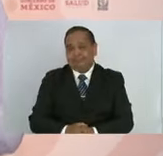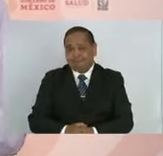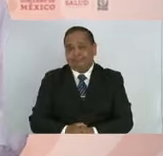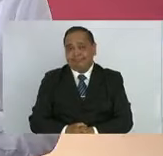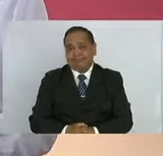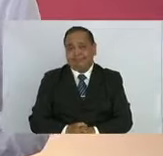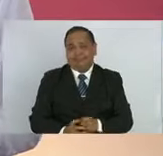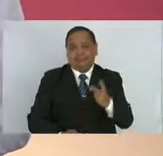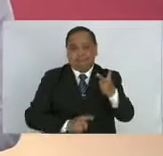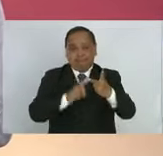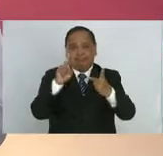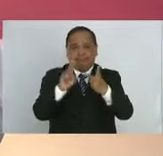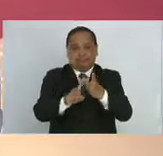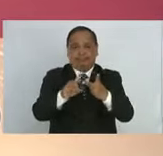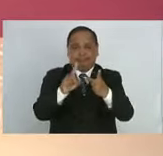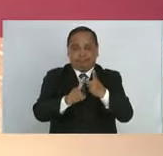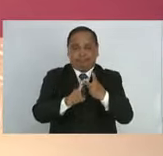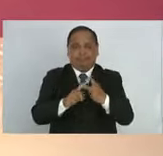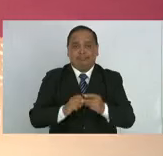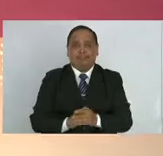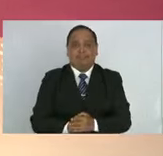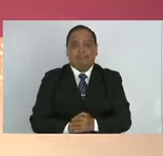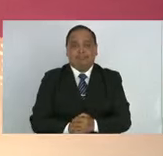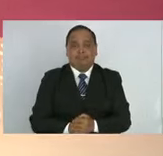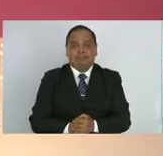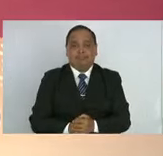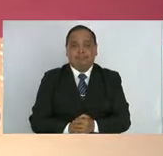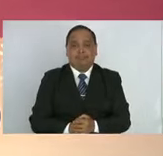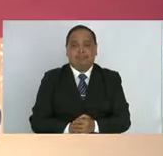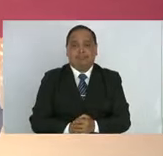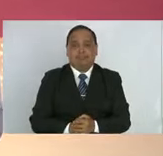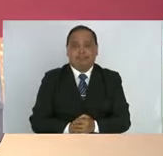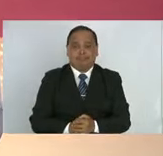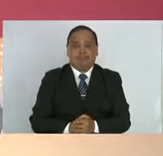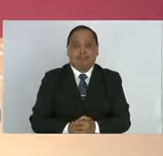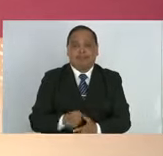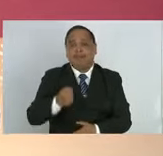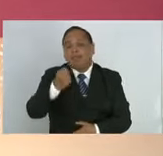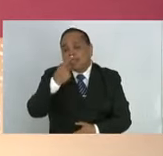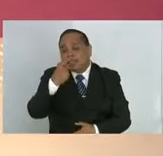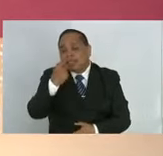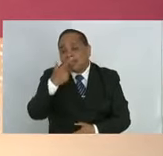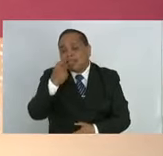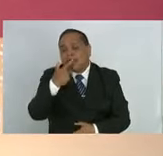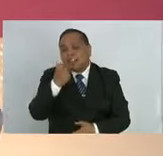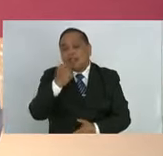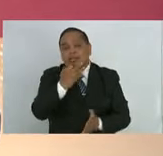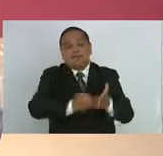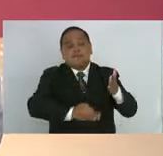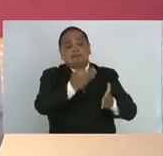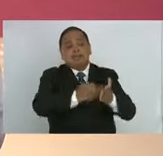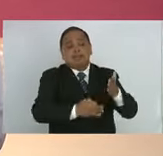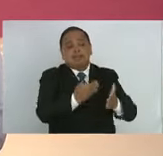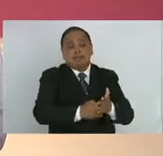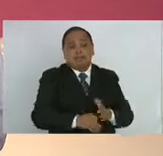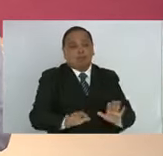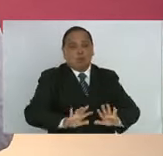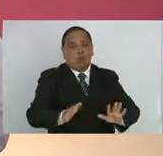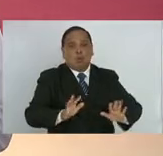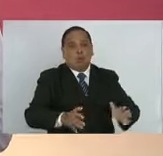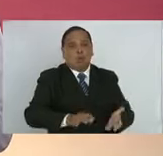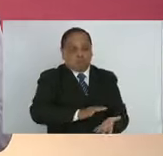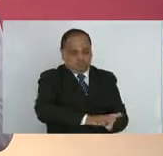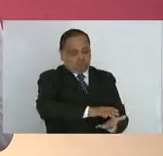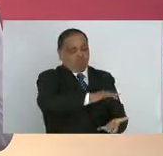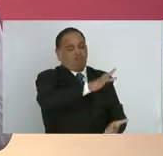Lo segundo es que no falten los medicamentos, que